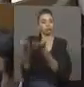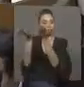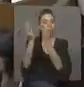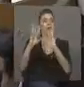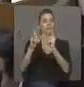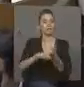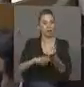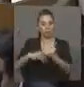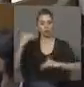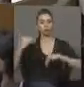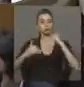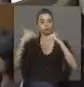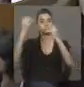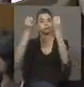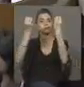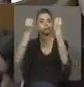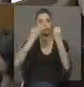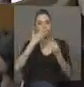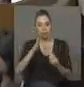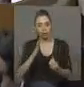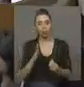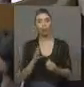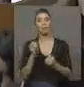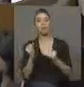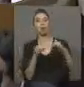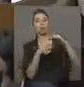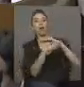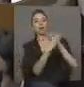familias, el acceso mejor a la